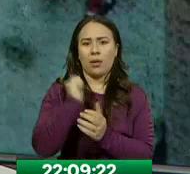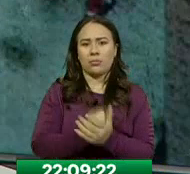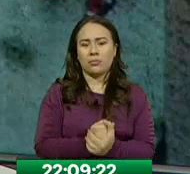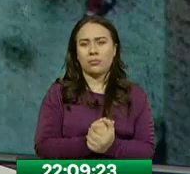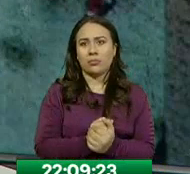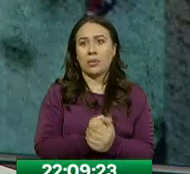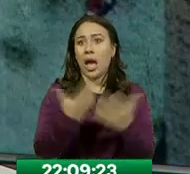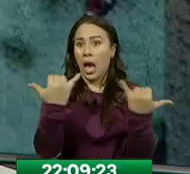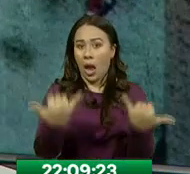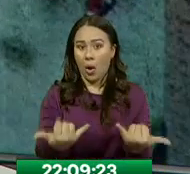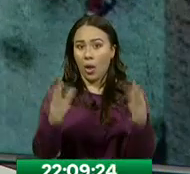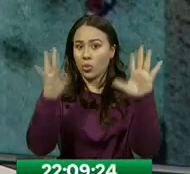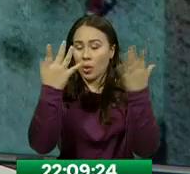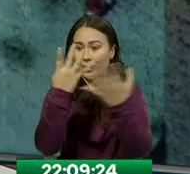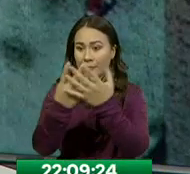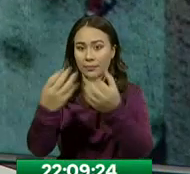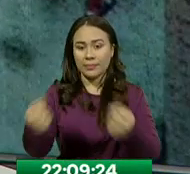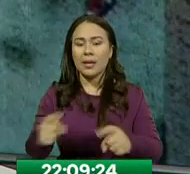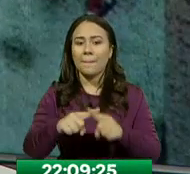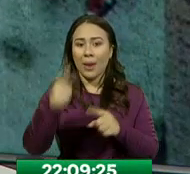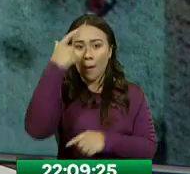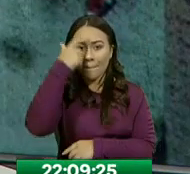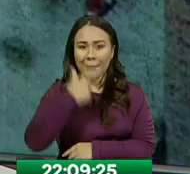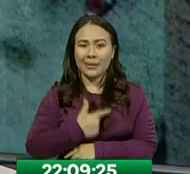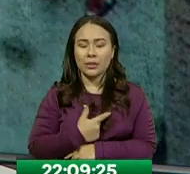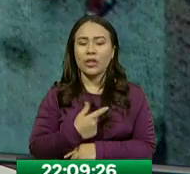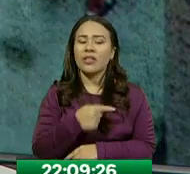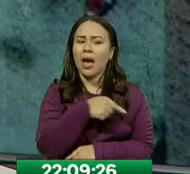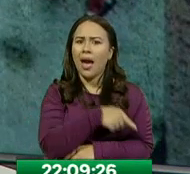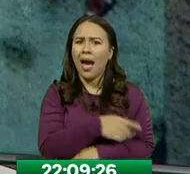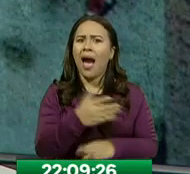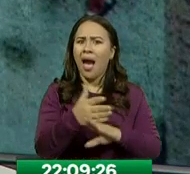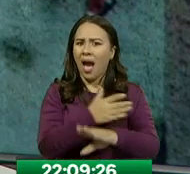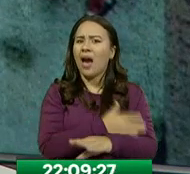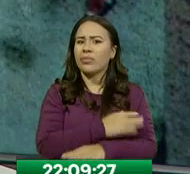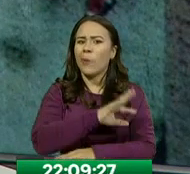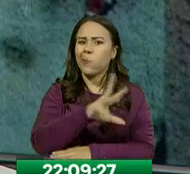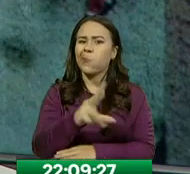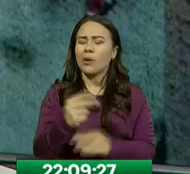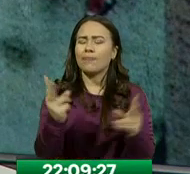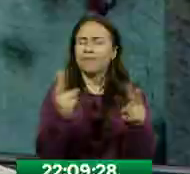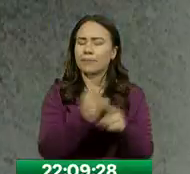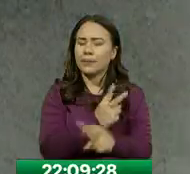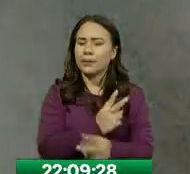hay detenidos en este caso, pero el agredido registra antecedentes delictivos por robo.